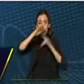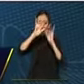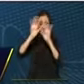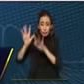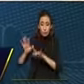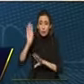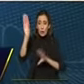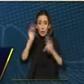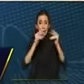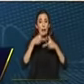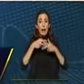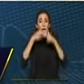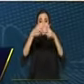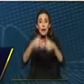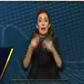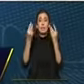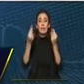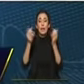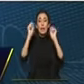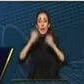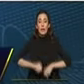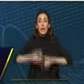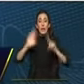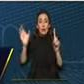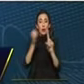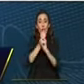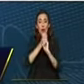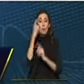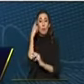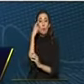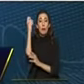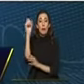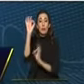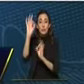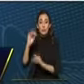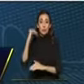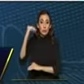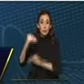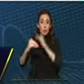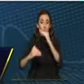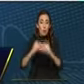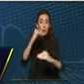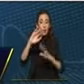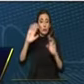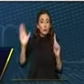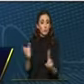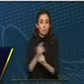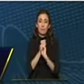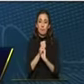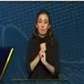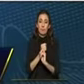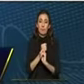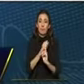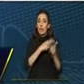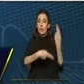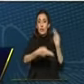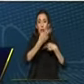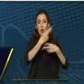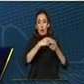ecuatorianos tengan crédito para cumplir sus sueños, para llevar adelante sus sueños de actividad